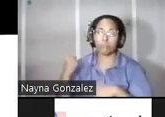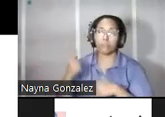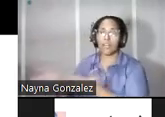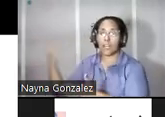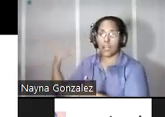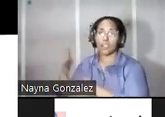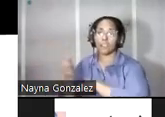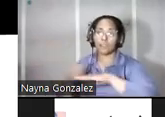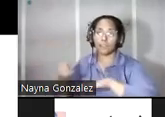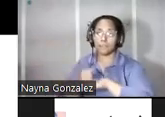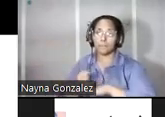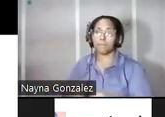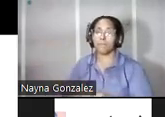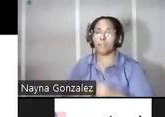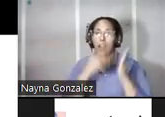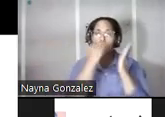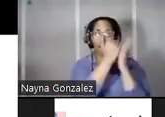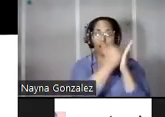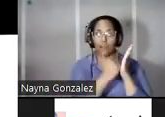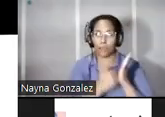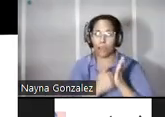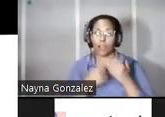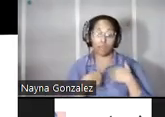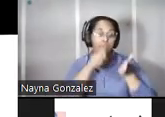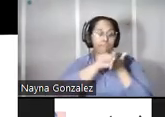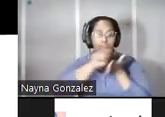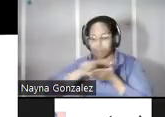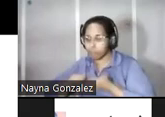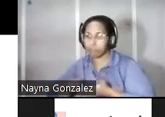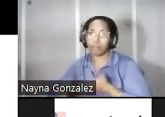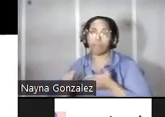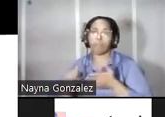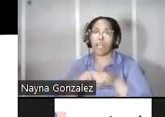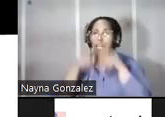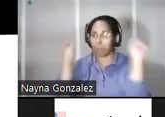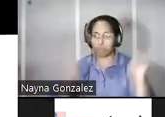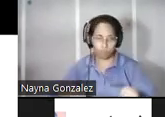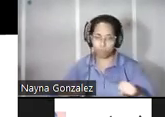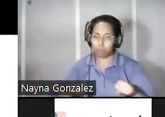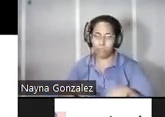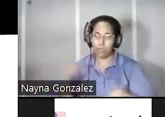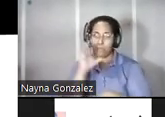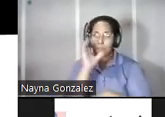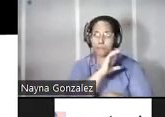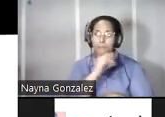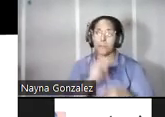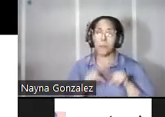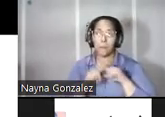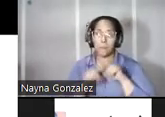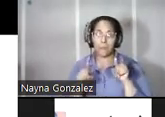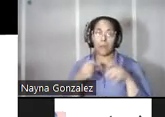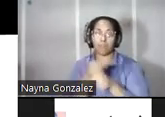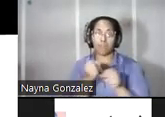mucho antes en la isla. En una lista que yo he venido haciendo, que no ha sido sistemático, ¿verdad?, el buscarla,